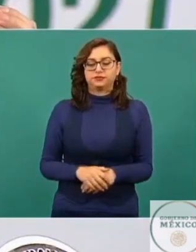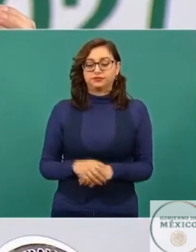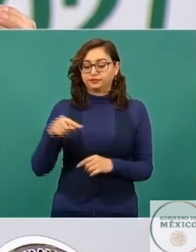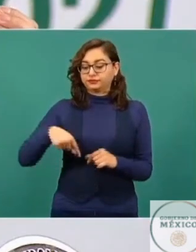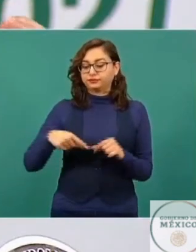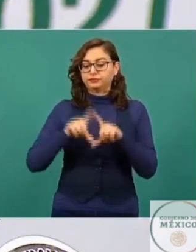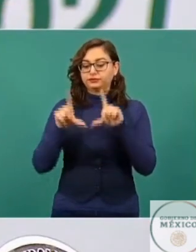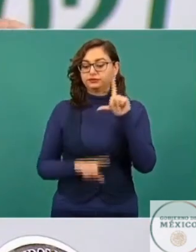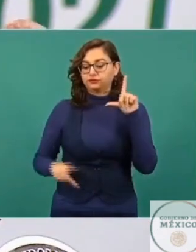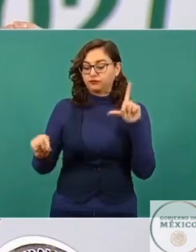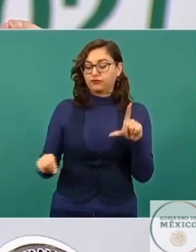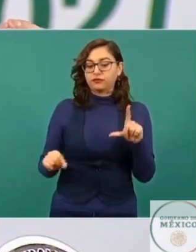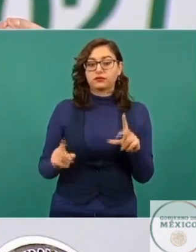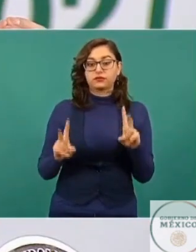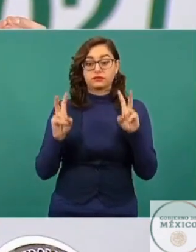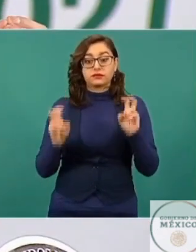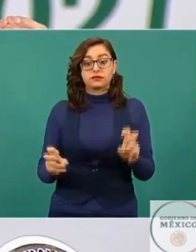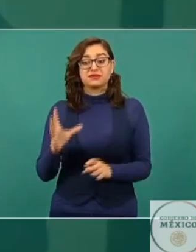México, enorme,